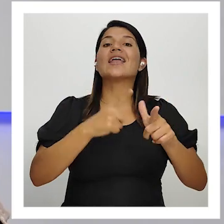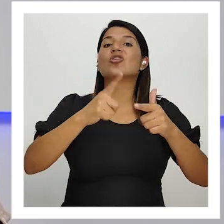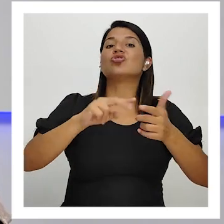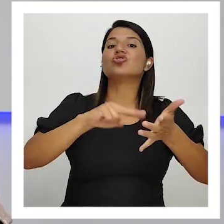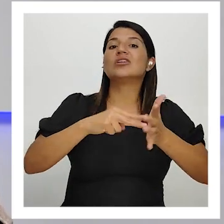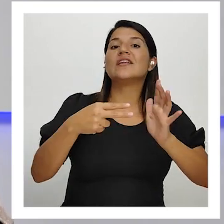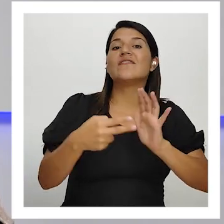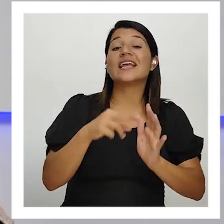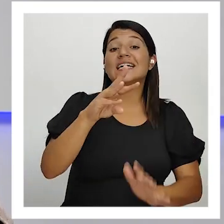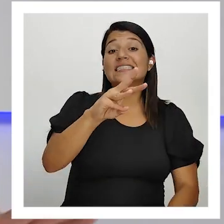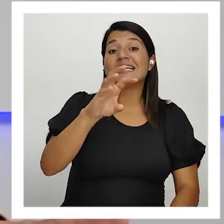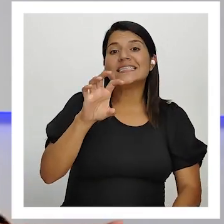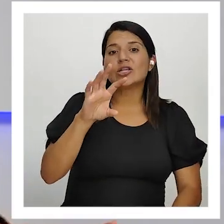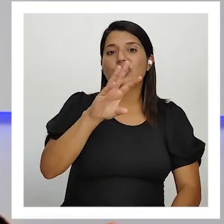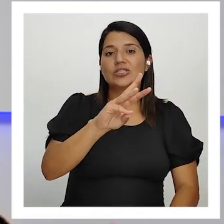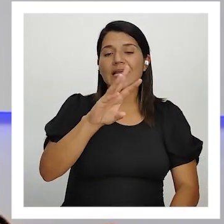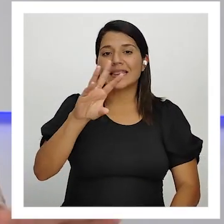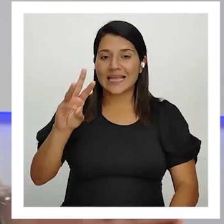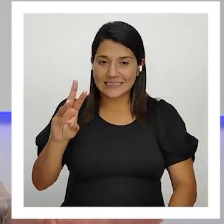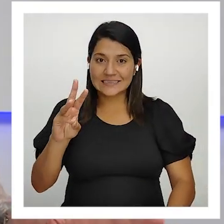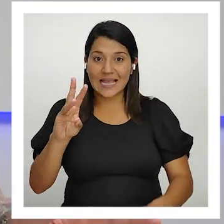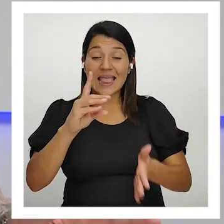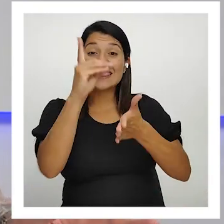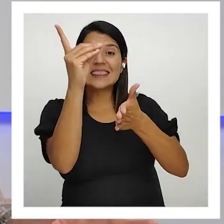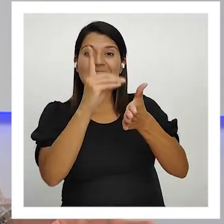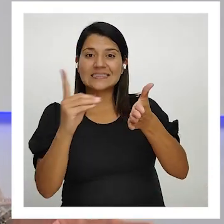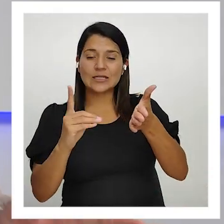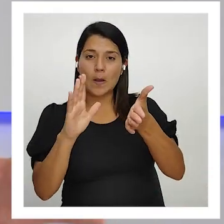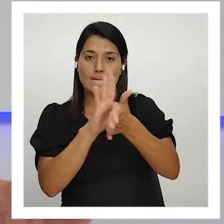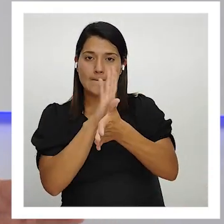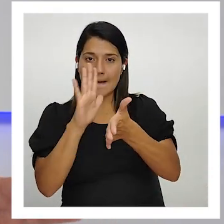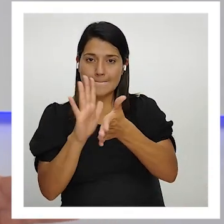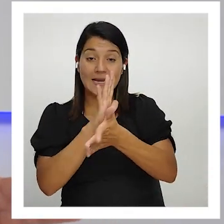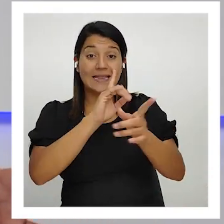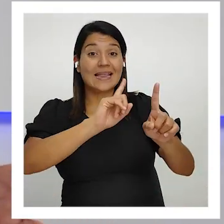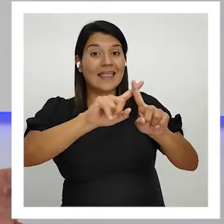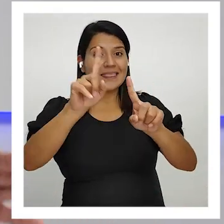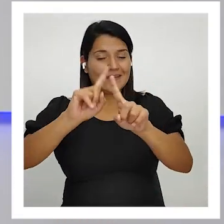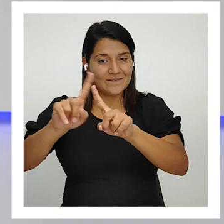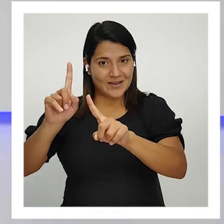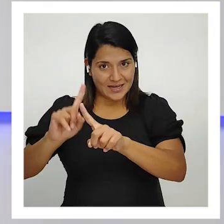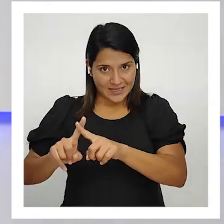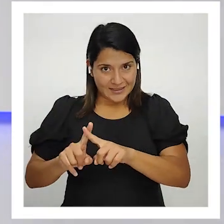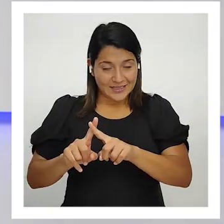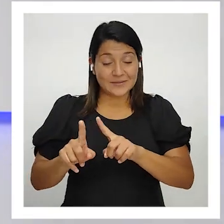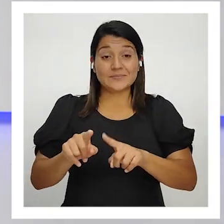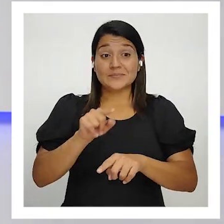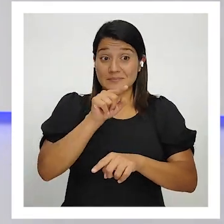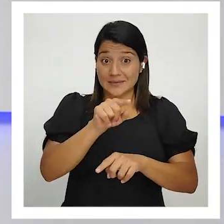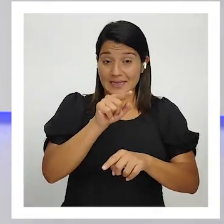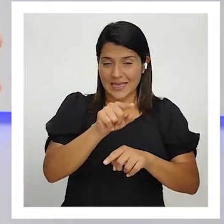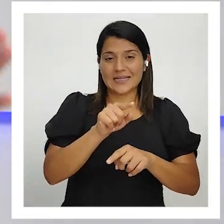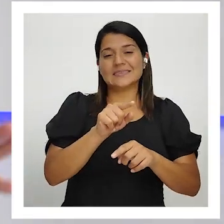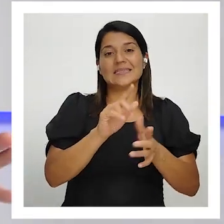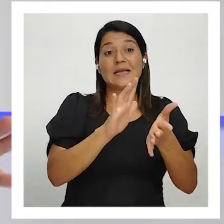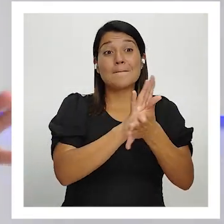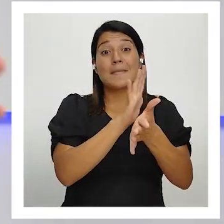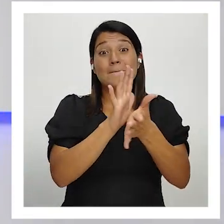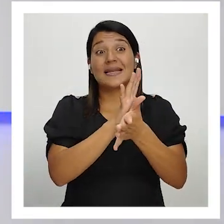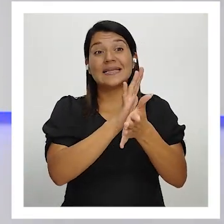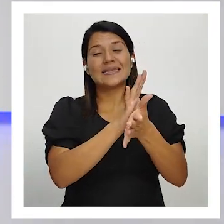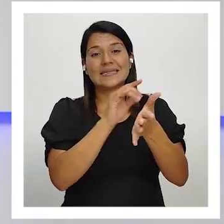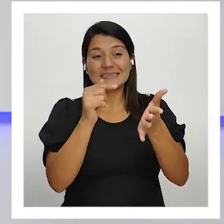666 diseños de papeletas distintas que tienen que ir en su cantidad exacta a